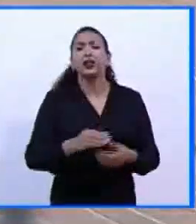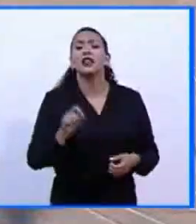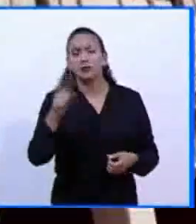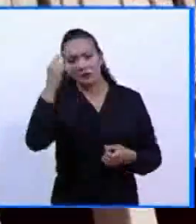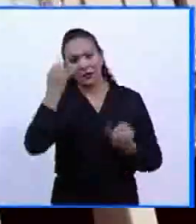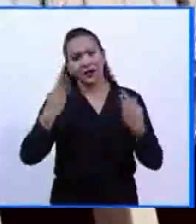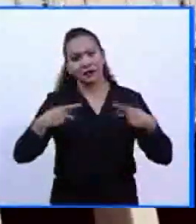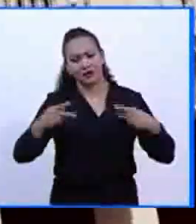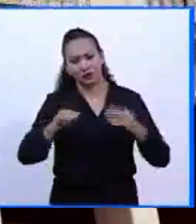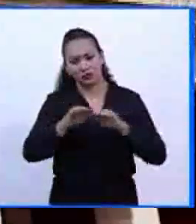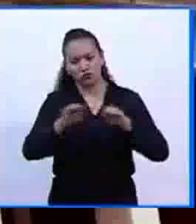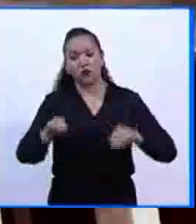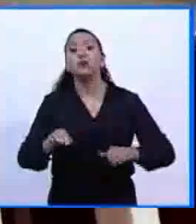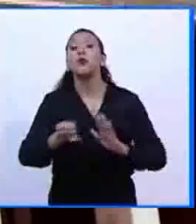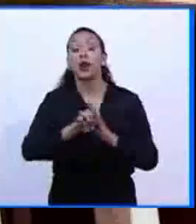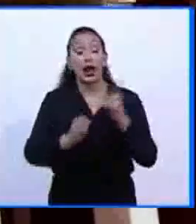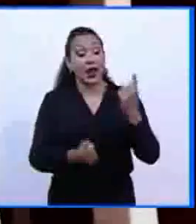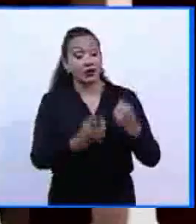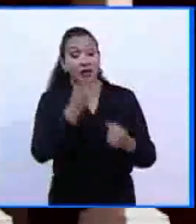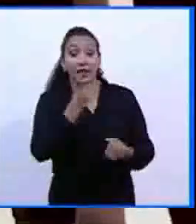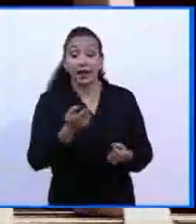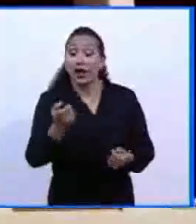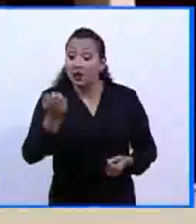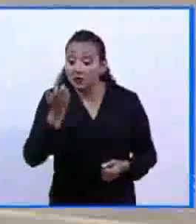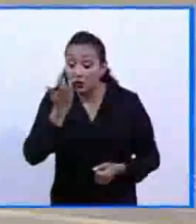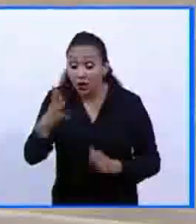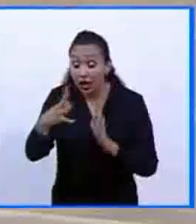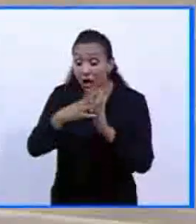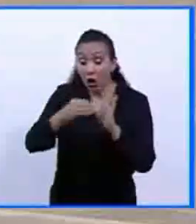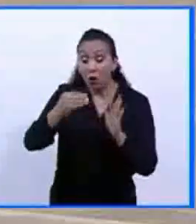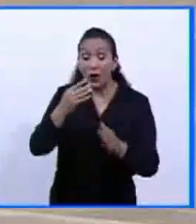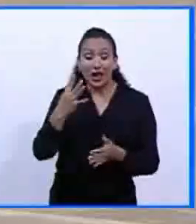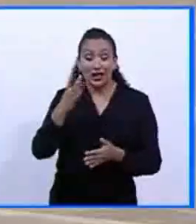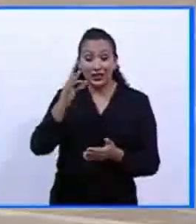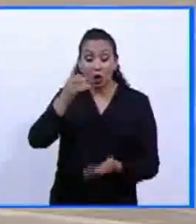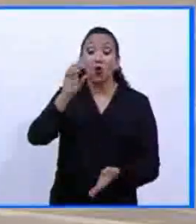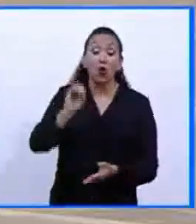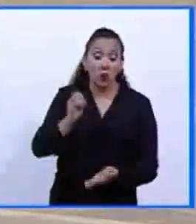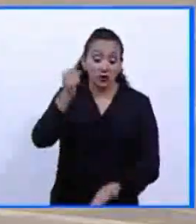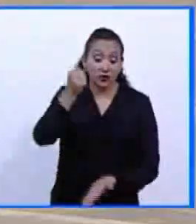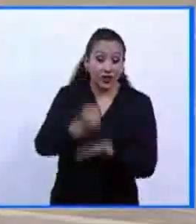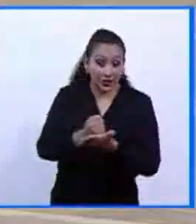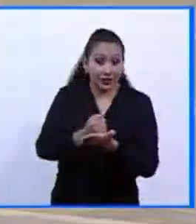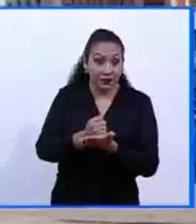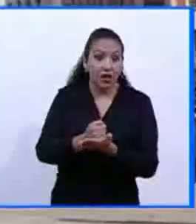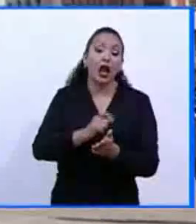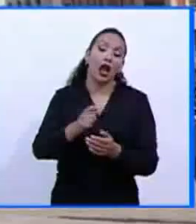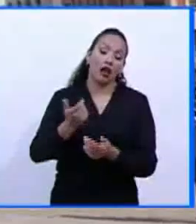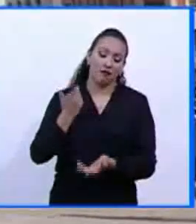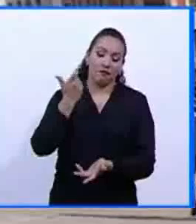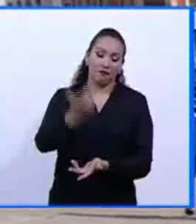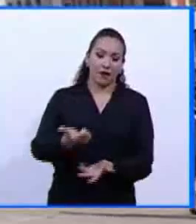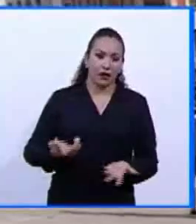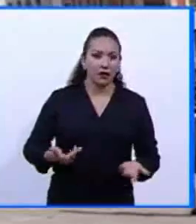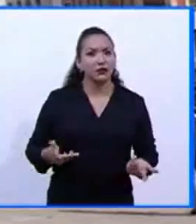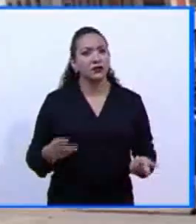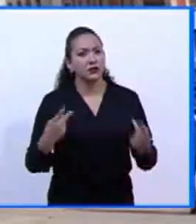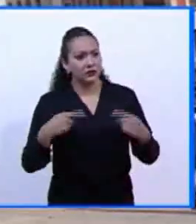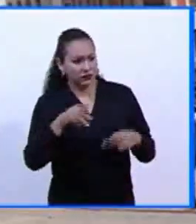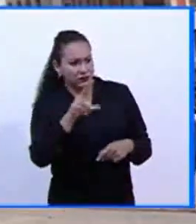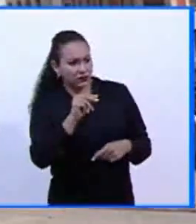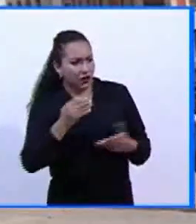las que establecían cobros por la expedición de copias simples y certificadas, derivadas de solicitudes de acceso a la